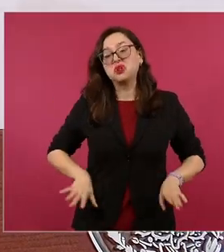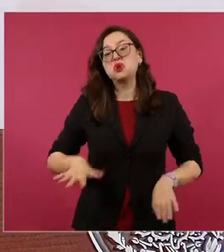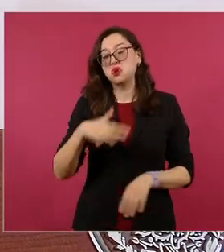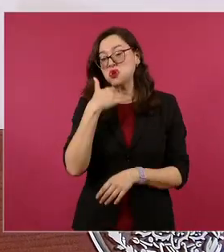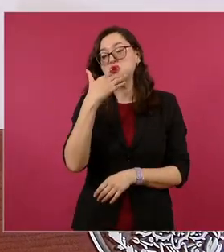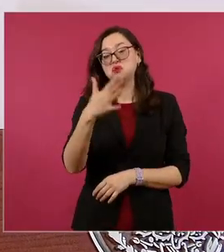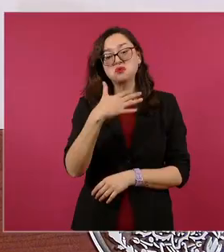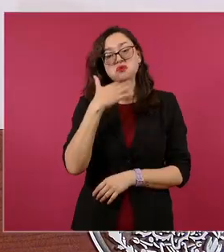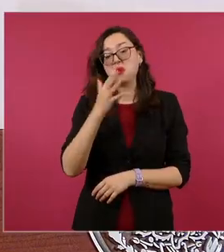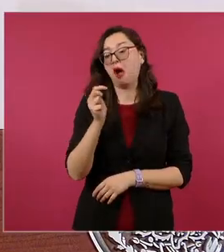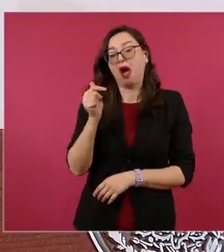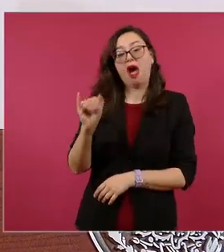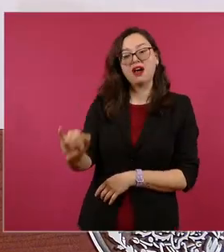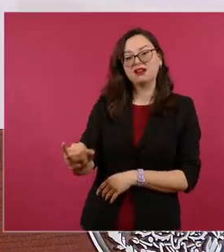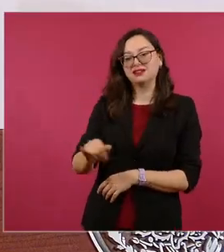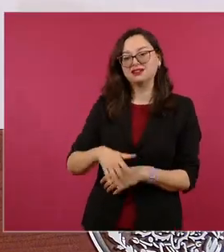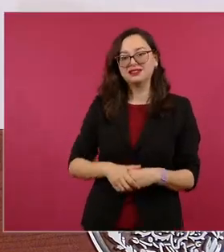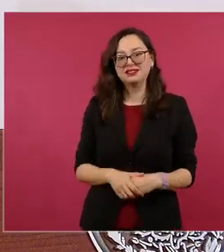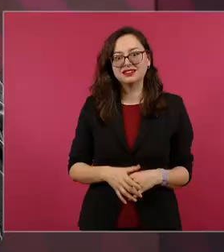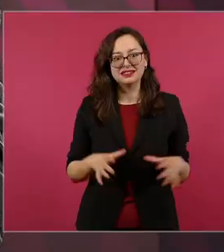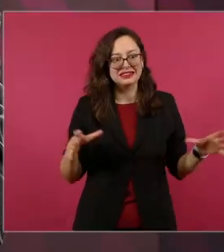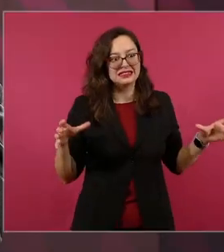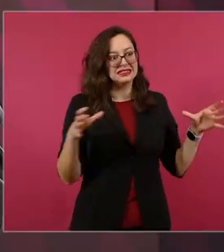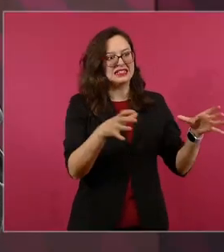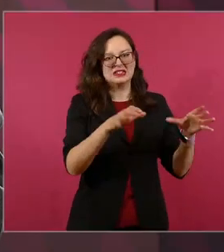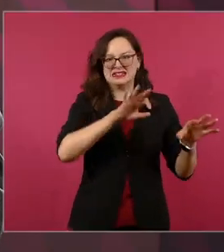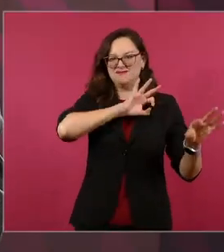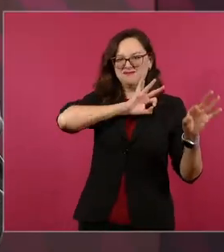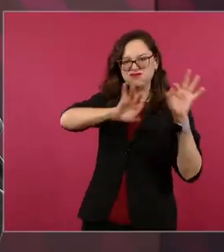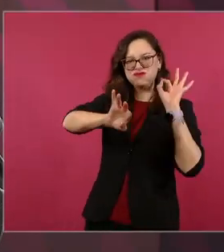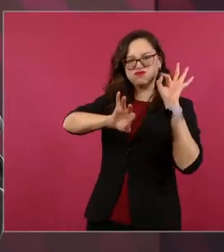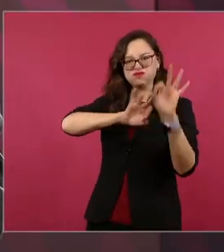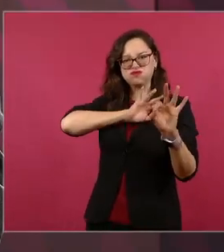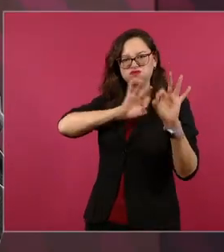Y todo lo que han hecho en ese sentido